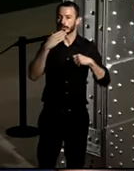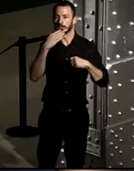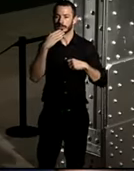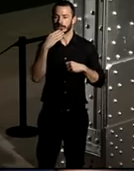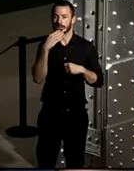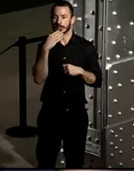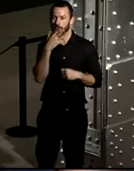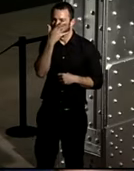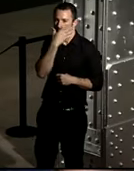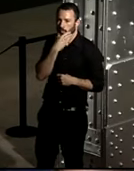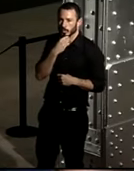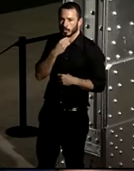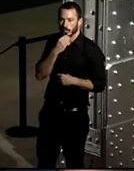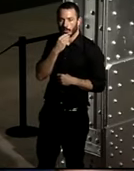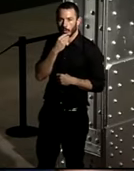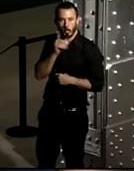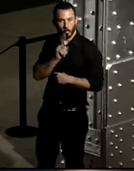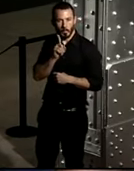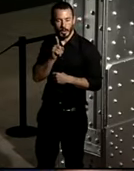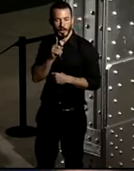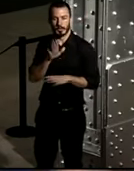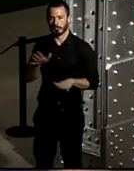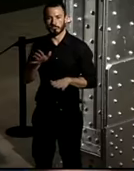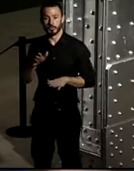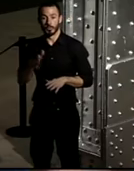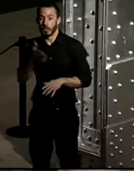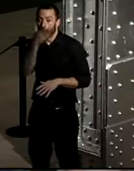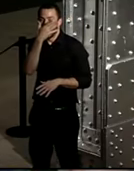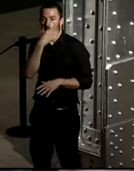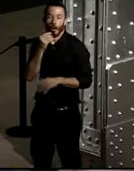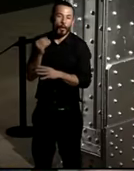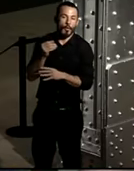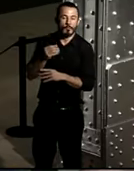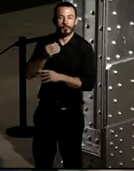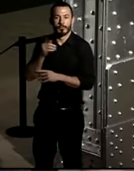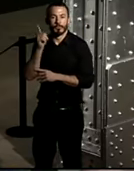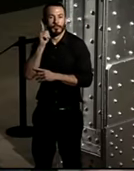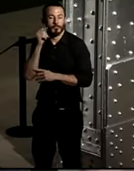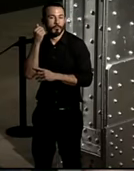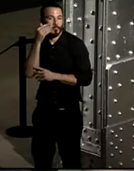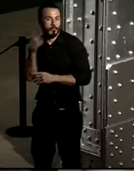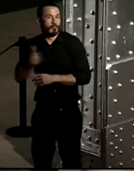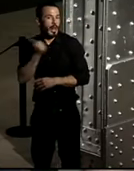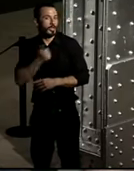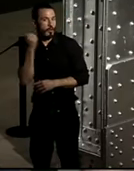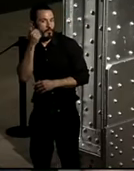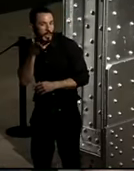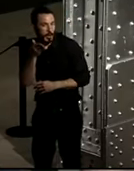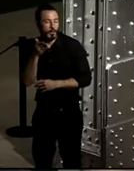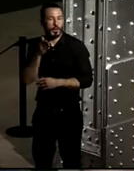mejor que un galán para hacer el canalla de una película. O un falso feo. Los falsos feos también hacen muy bien de canallas. Ah,